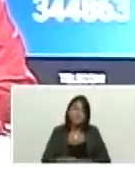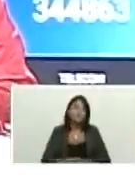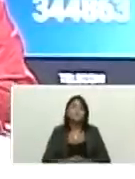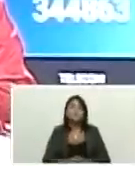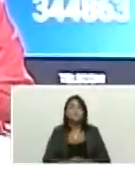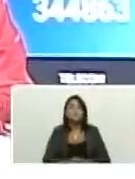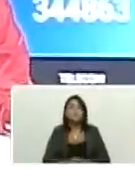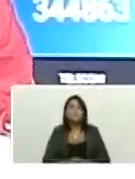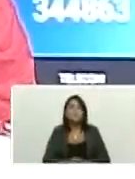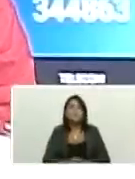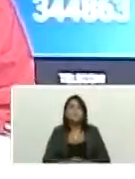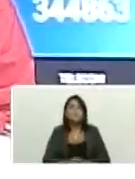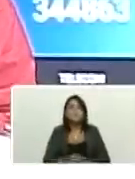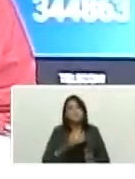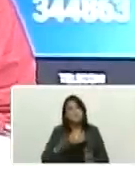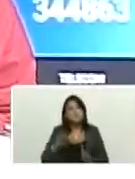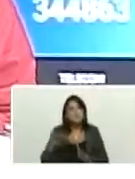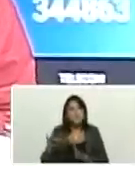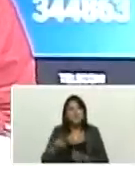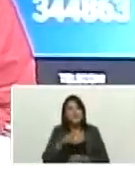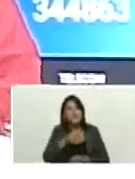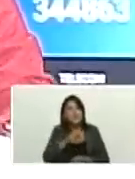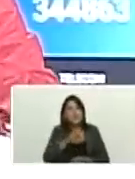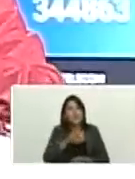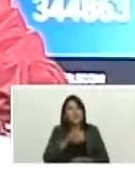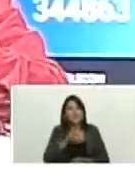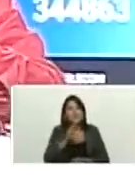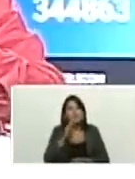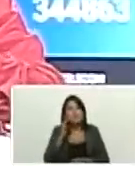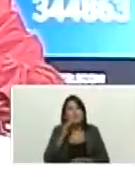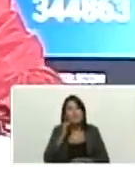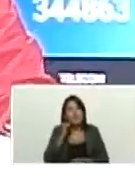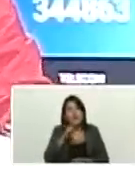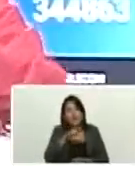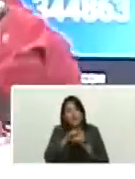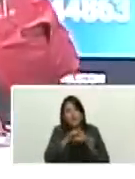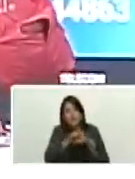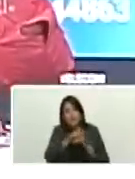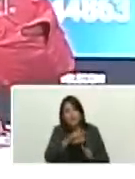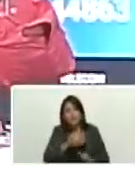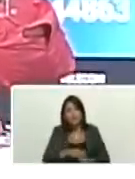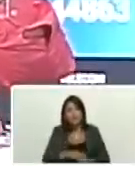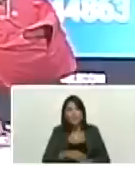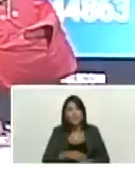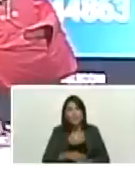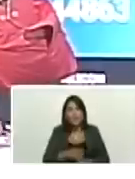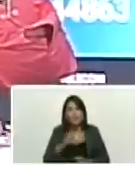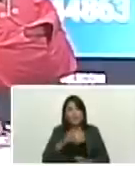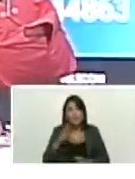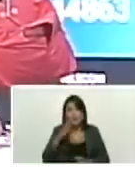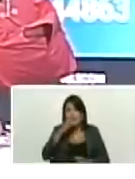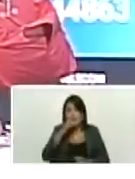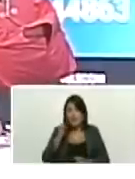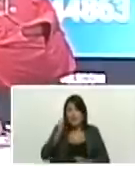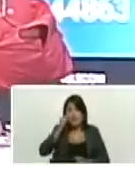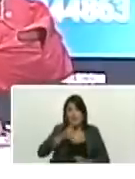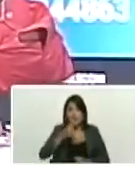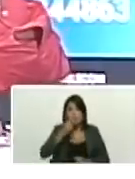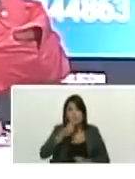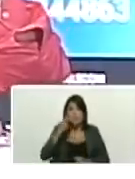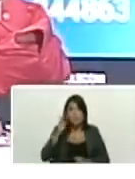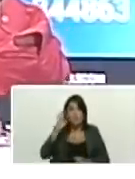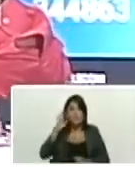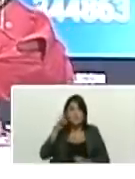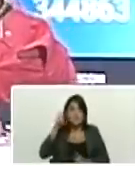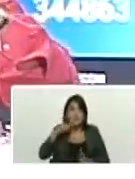Bueno, estuvimos en Petare, ¿verdad? Este acto bonito por los 24 años del juramento histórico del comandante Hugo Chávez como presidente